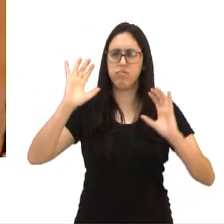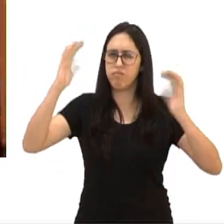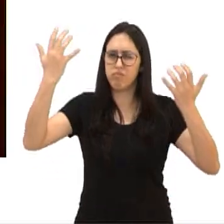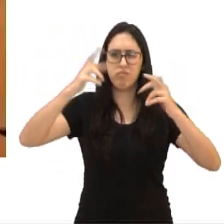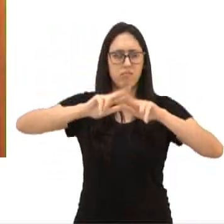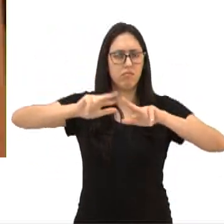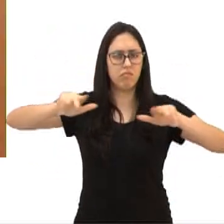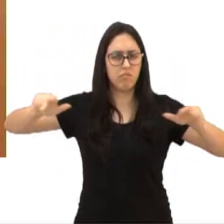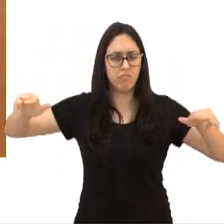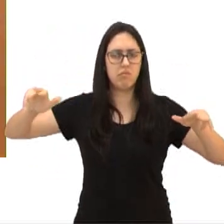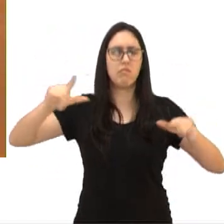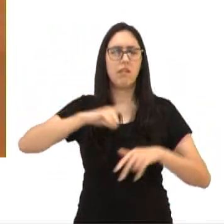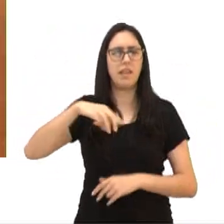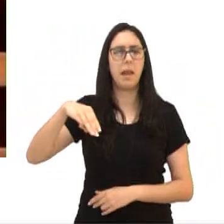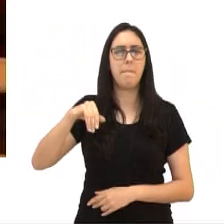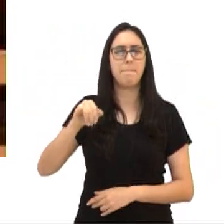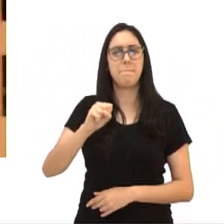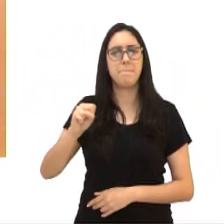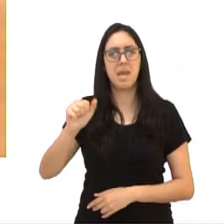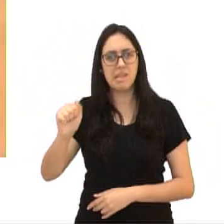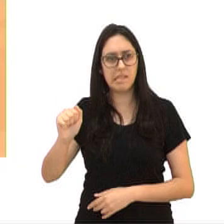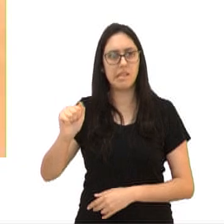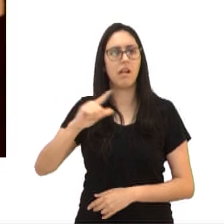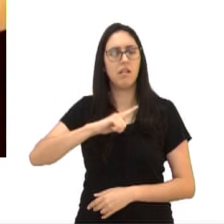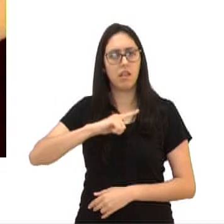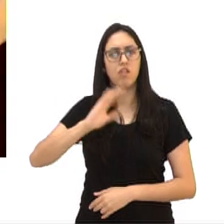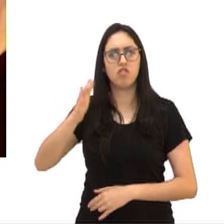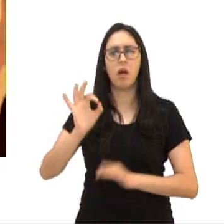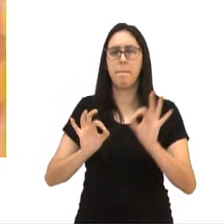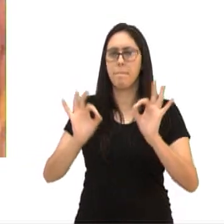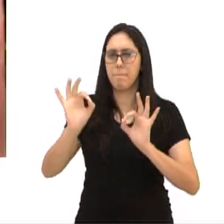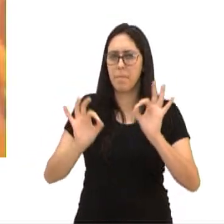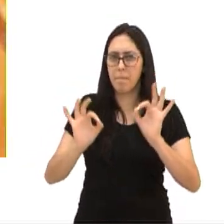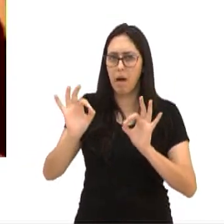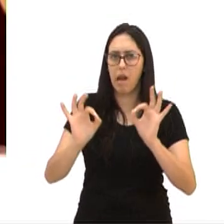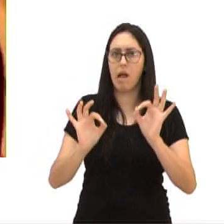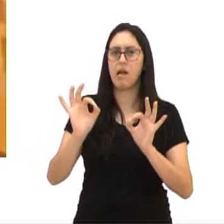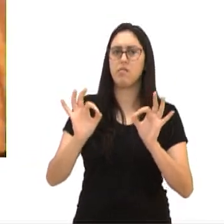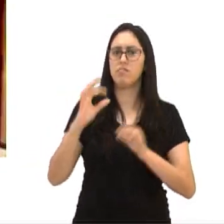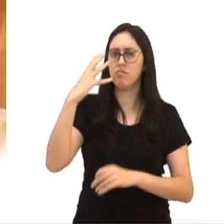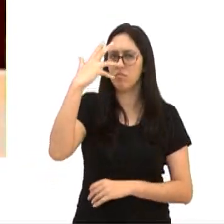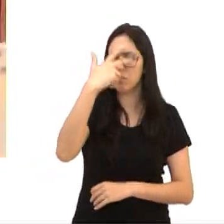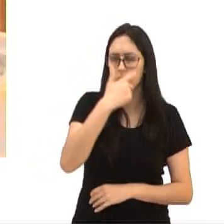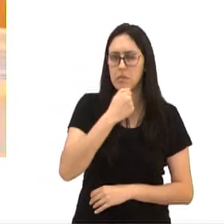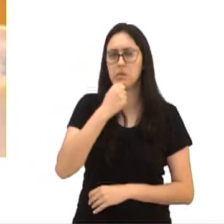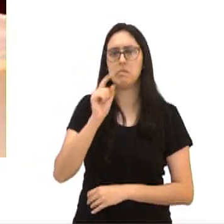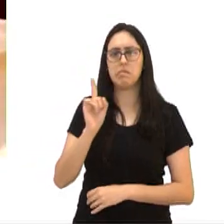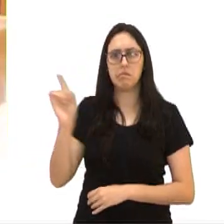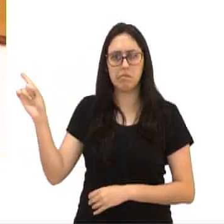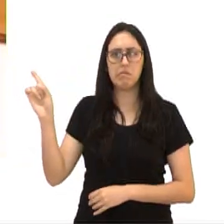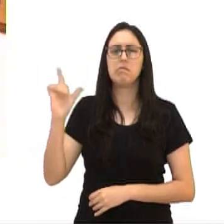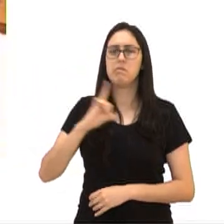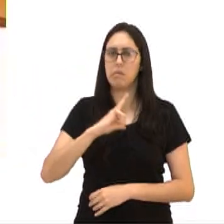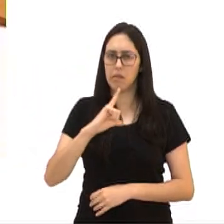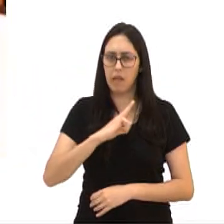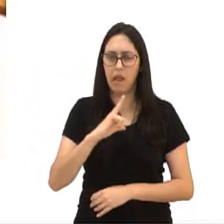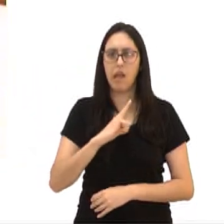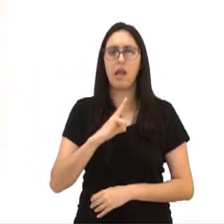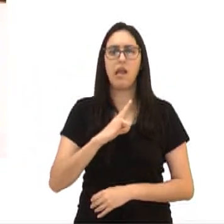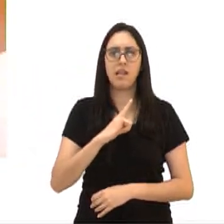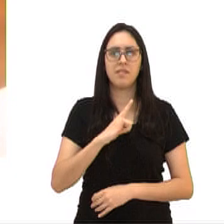nuestra mesa aquí que está preparada ya para hacer nuestras rezas de ese día.